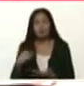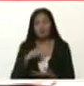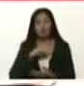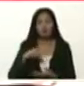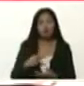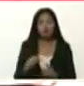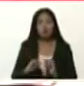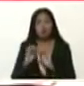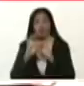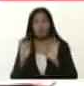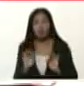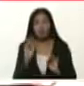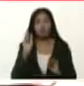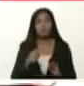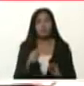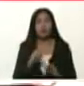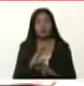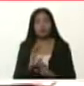gobernaciones y protectorados.